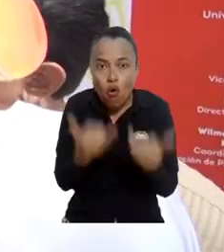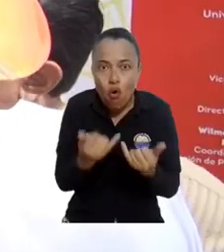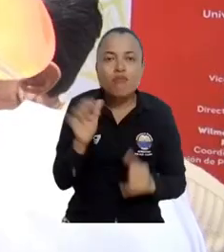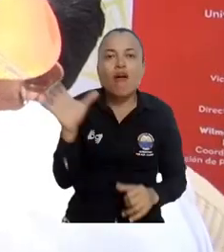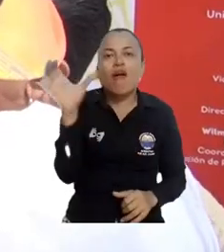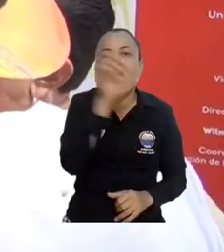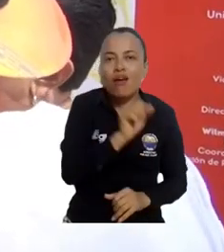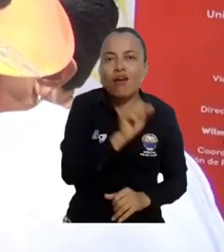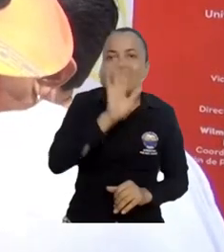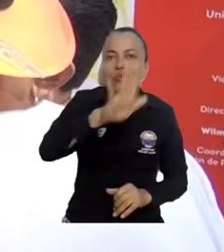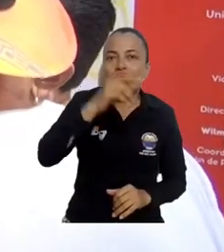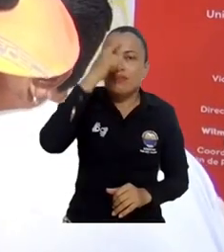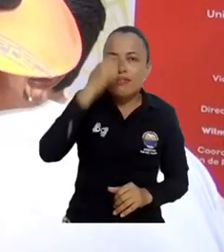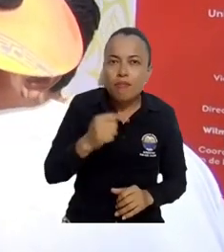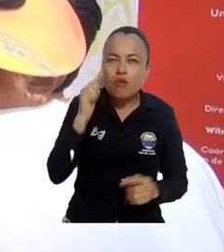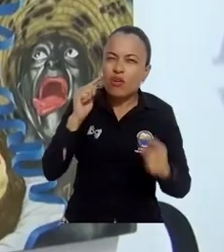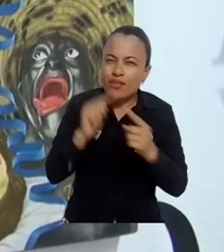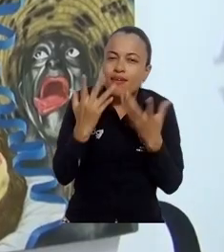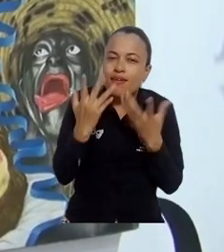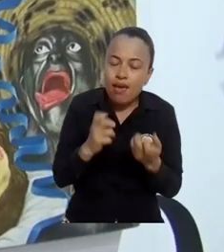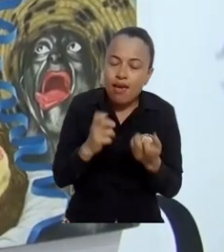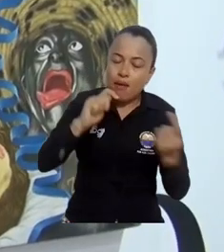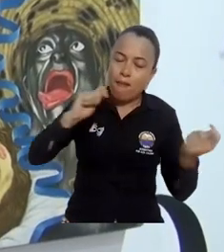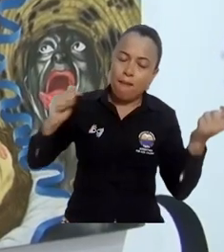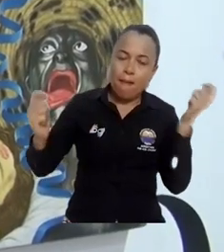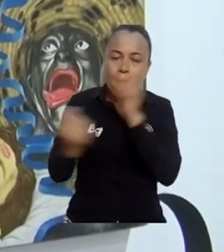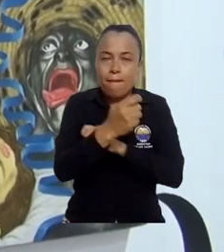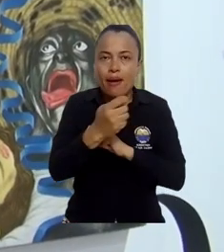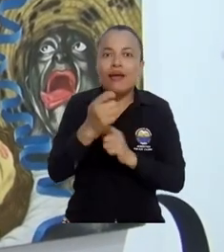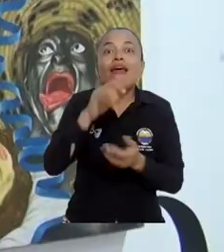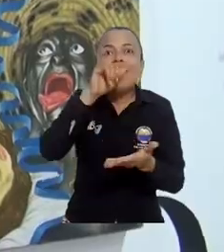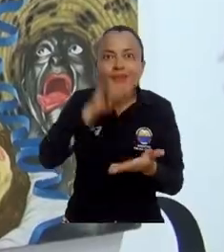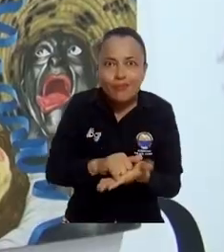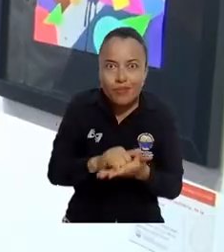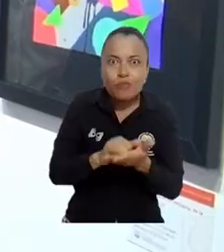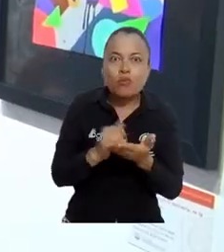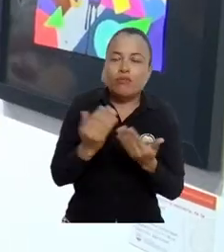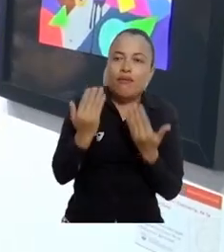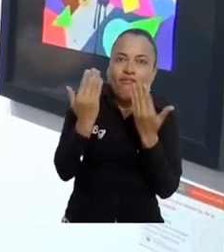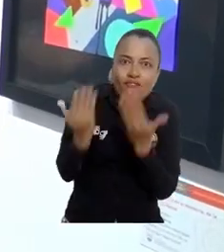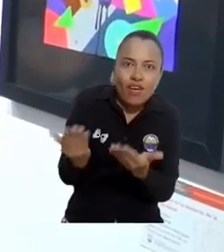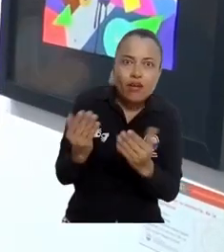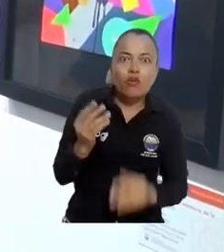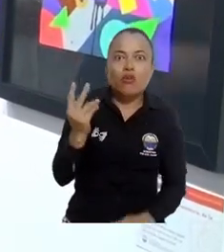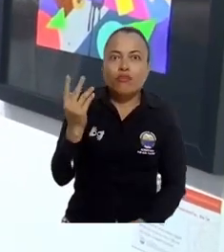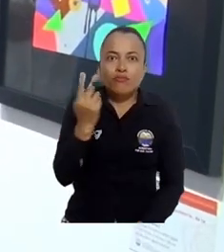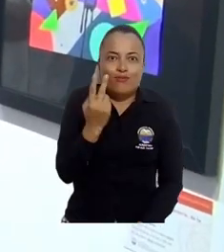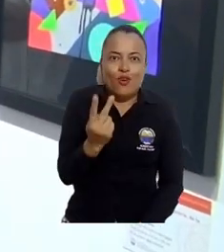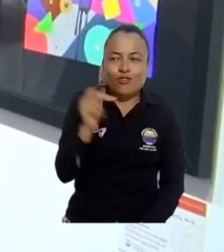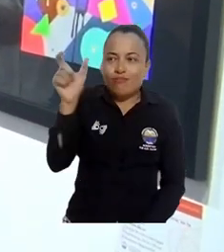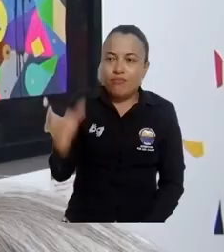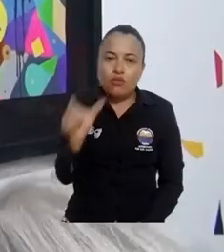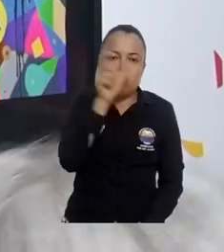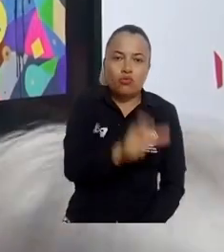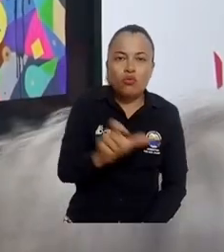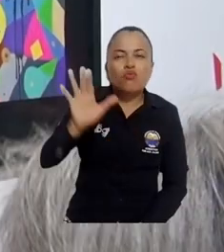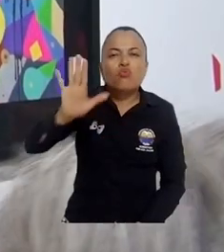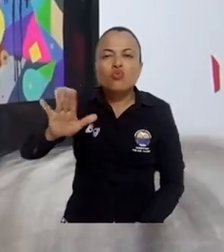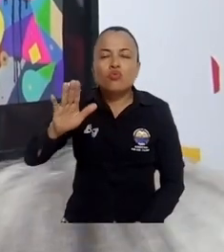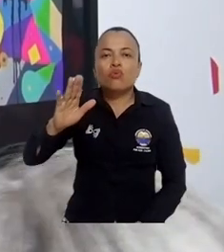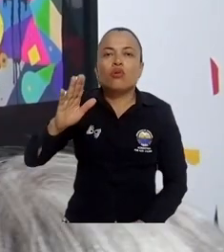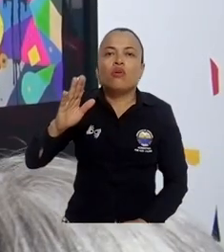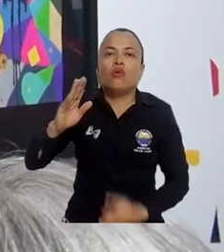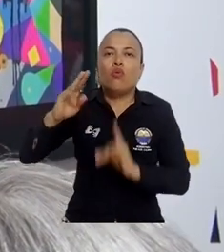humanos. Hoy se siente que la ciudad quiere algo, se está transformando, pero es eso, ver a estos dos